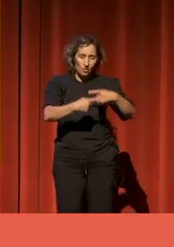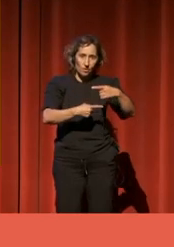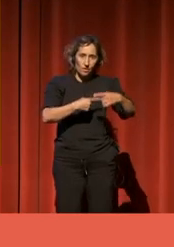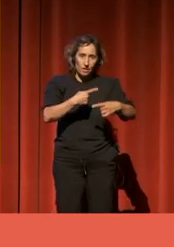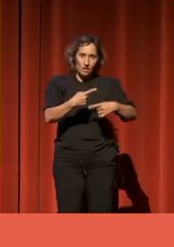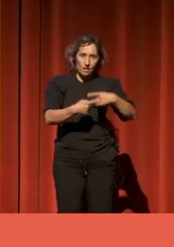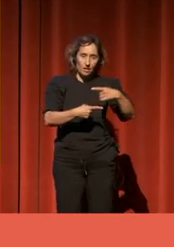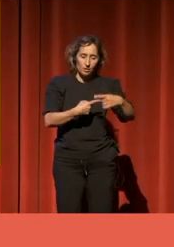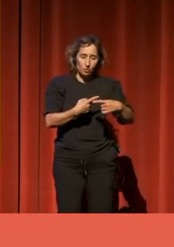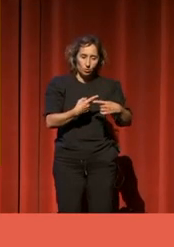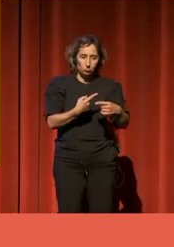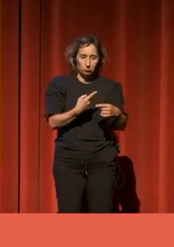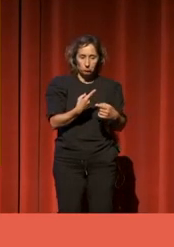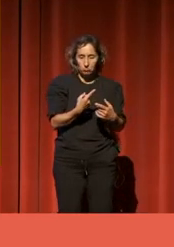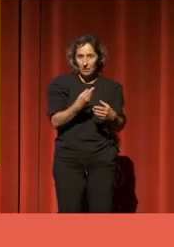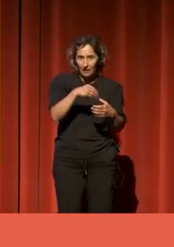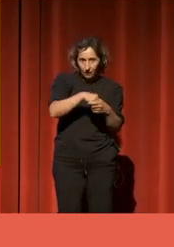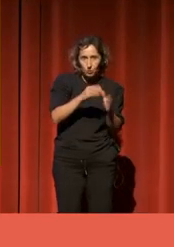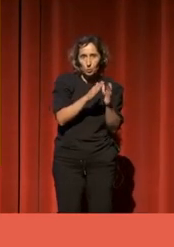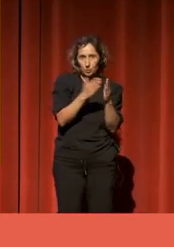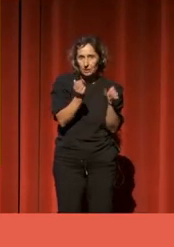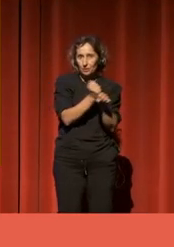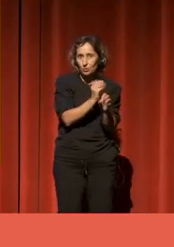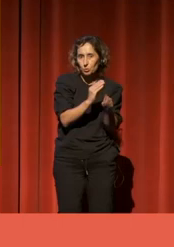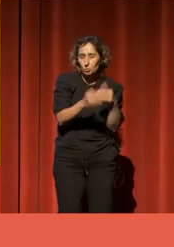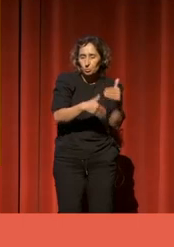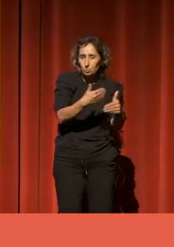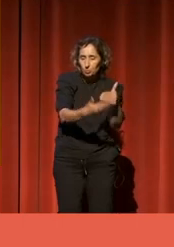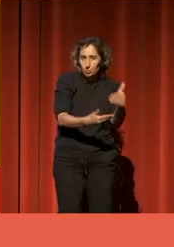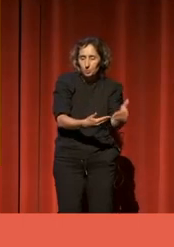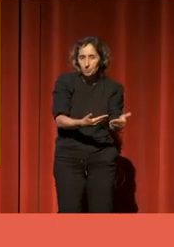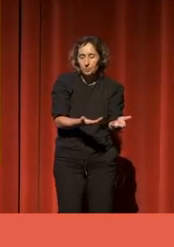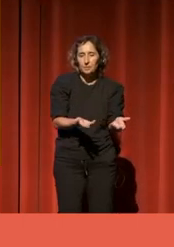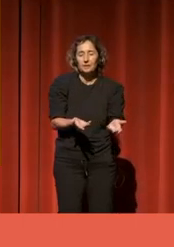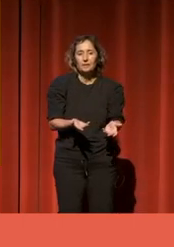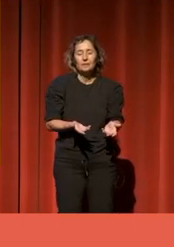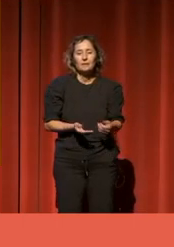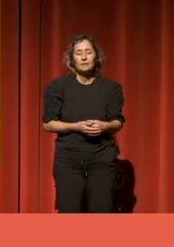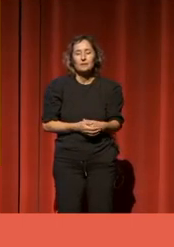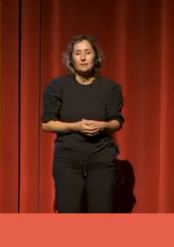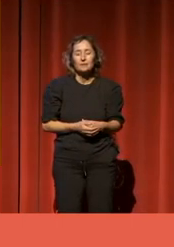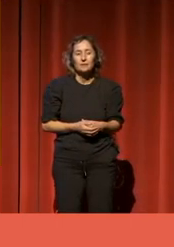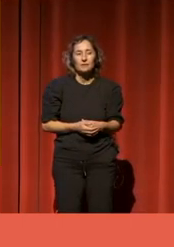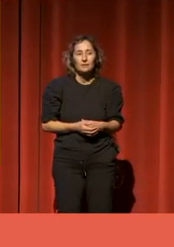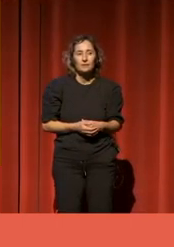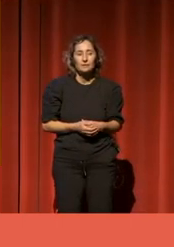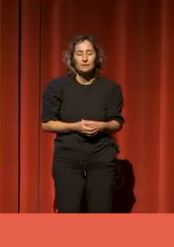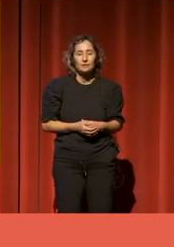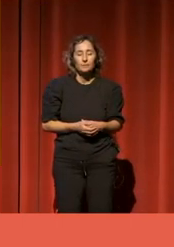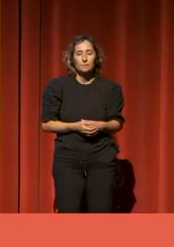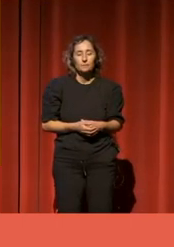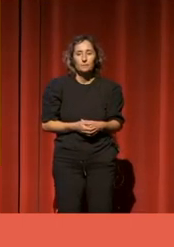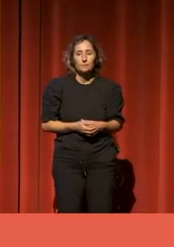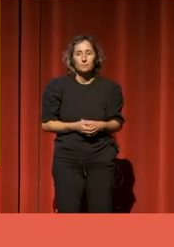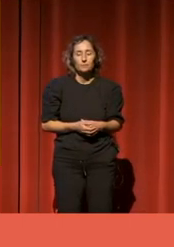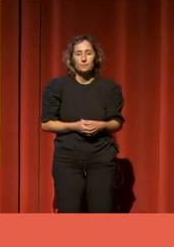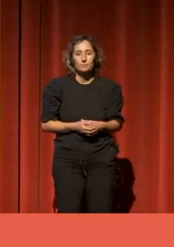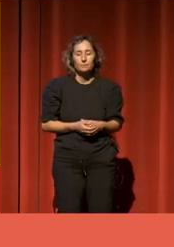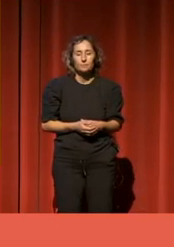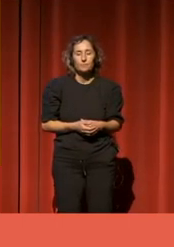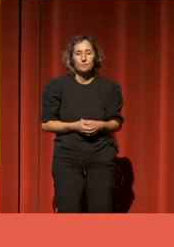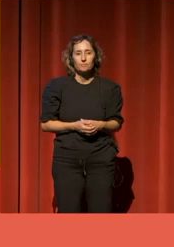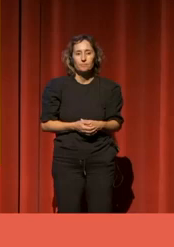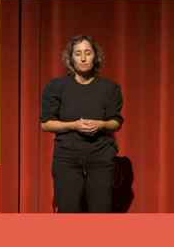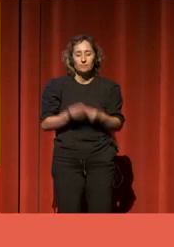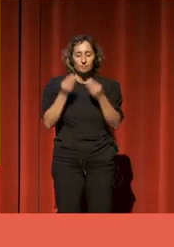un bibliotecario o bibliotecaria e parece en todo esto que eh frente a la construcción